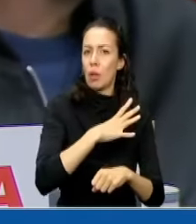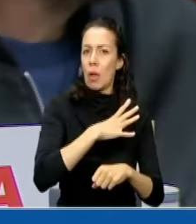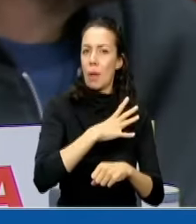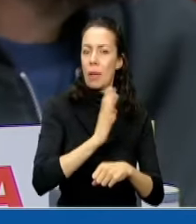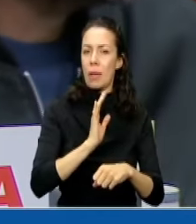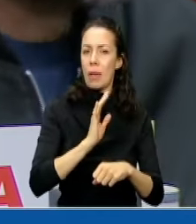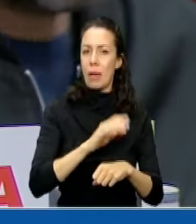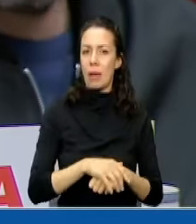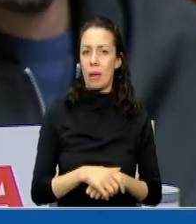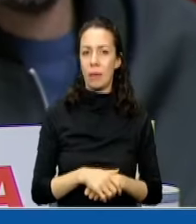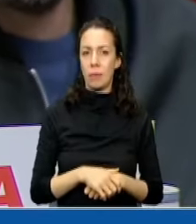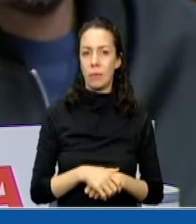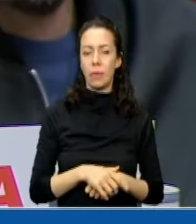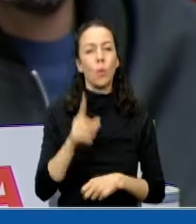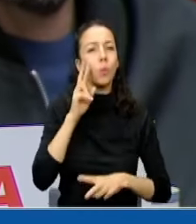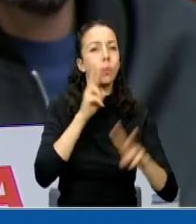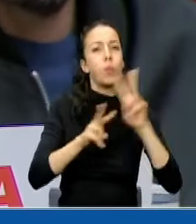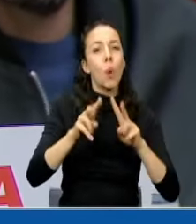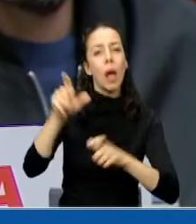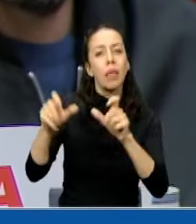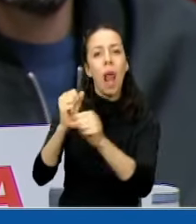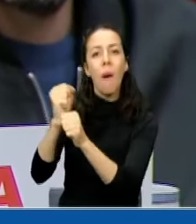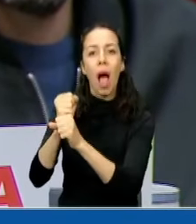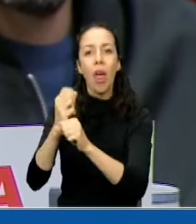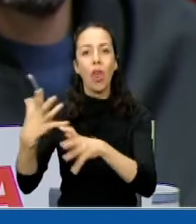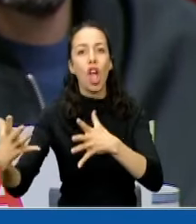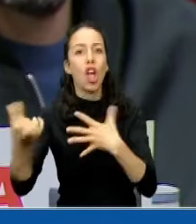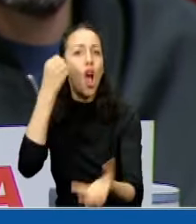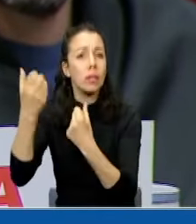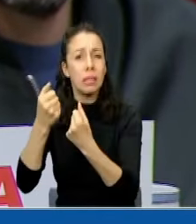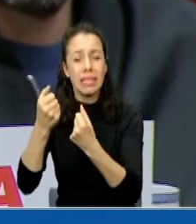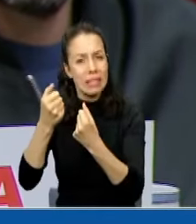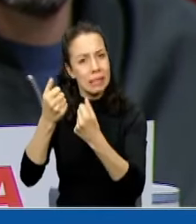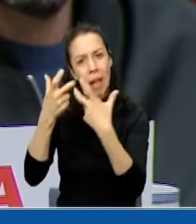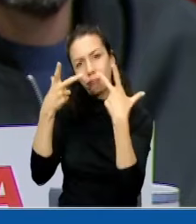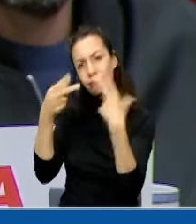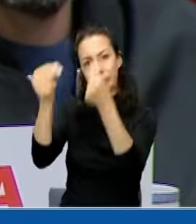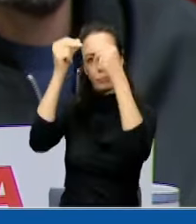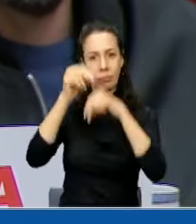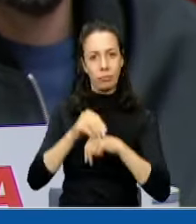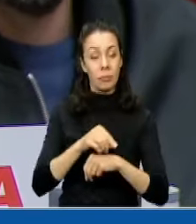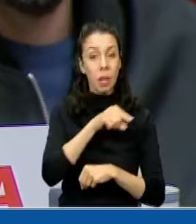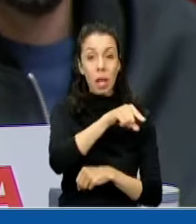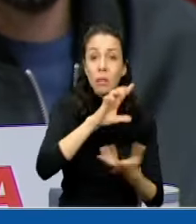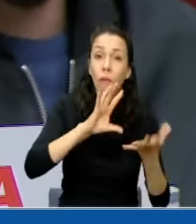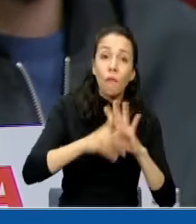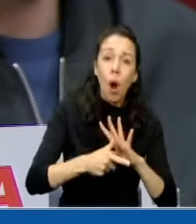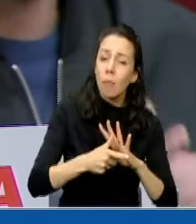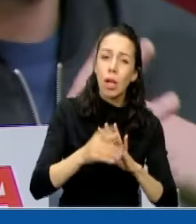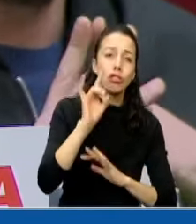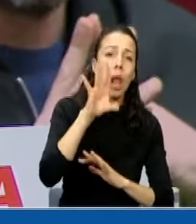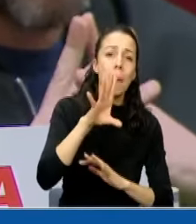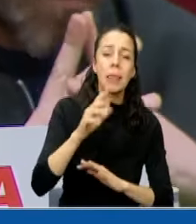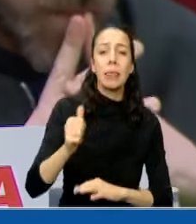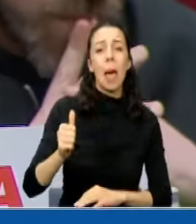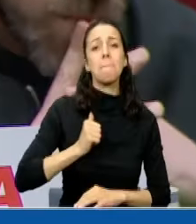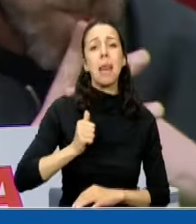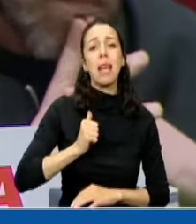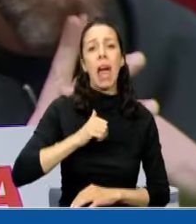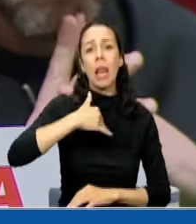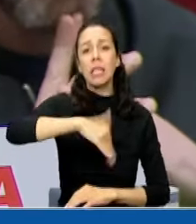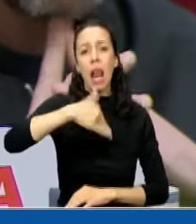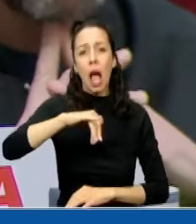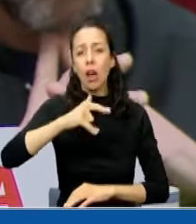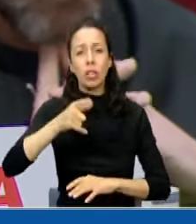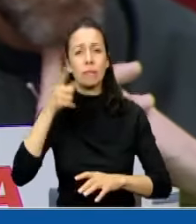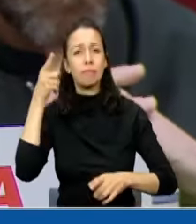conquista. Eso solo se puede hacer con los milicos en la calle, con una represión